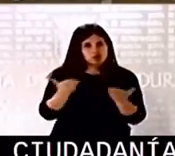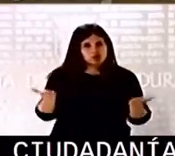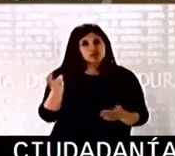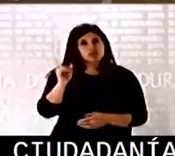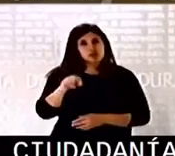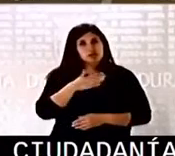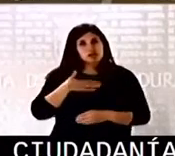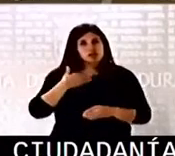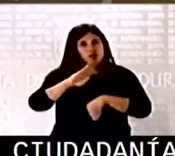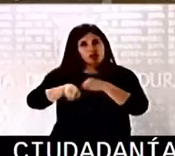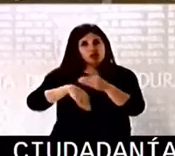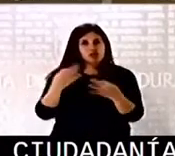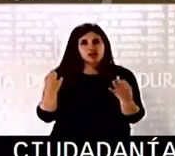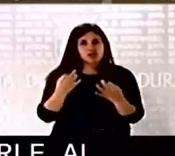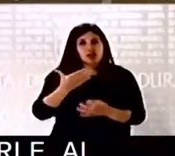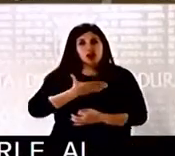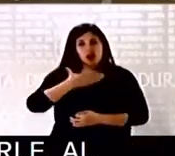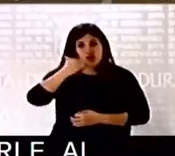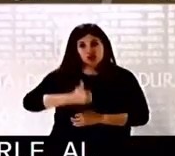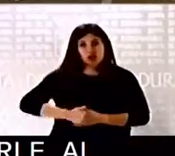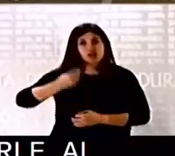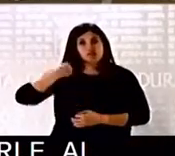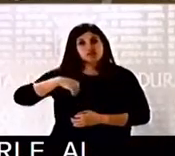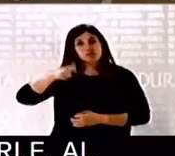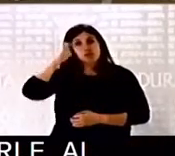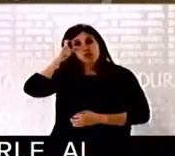es agradecerle al alcalde de la localidad